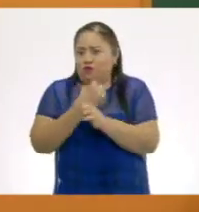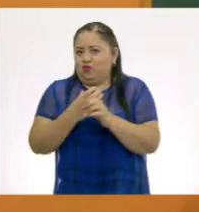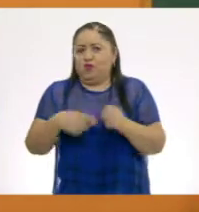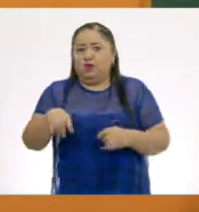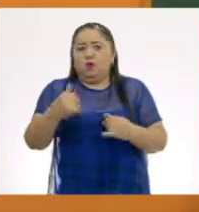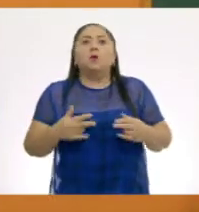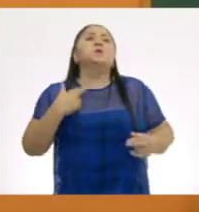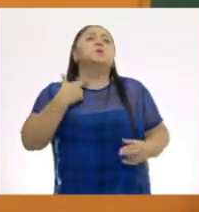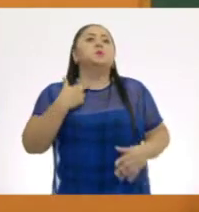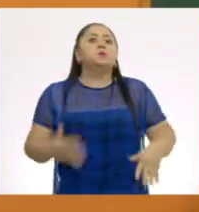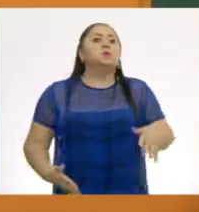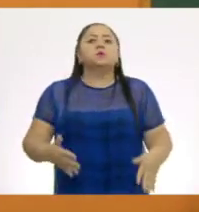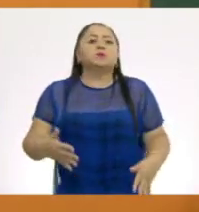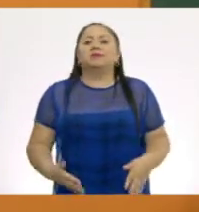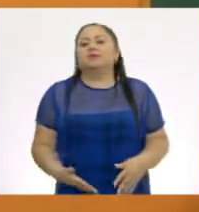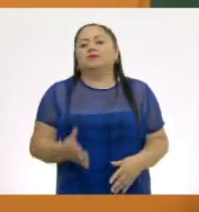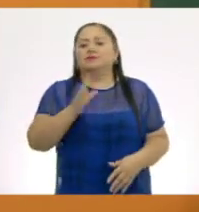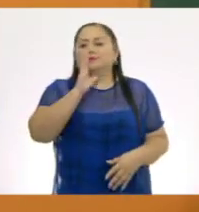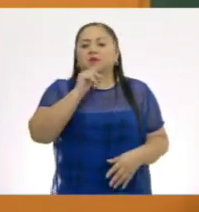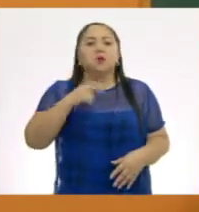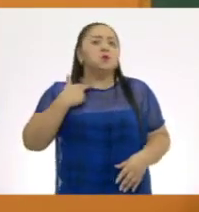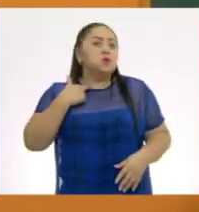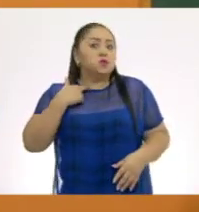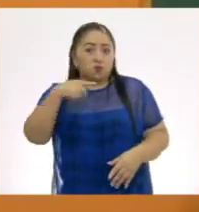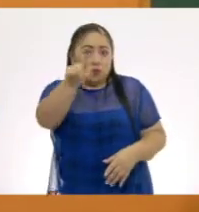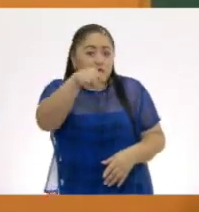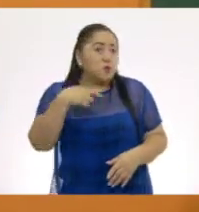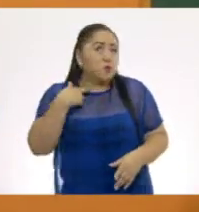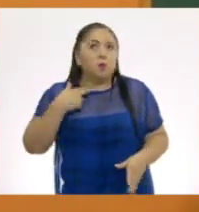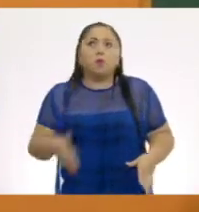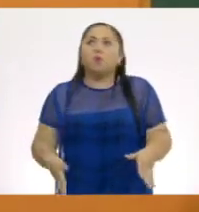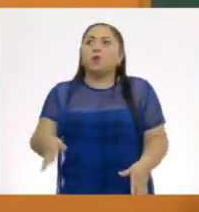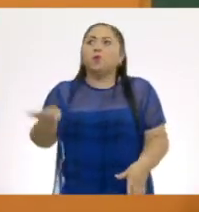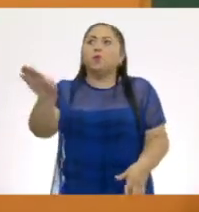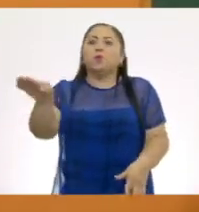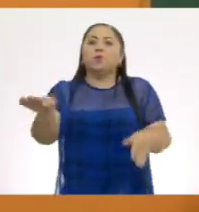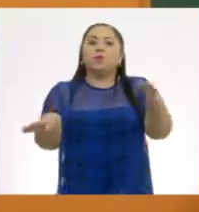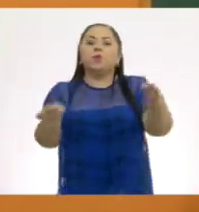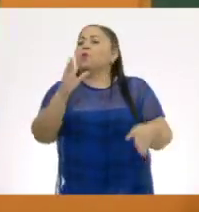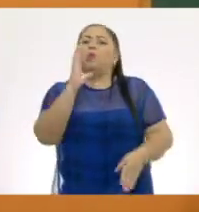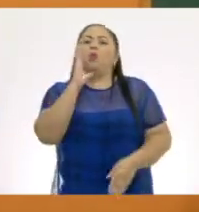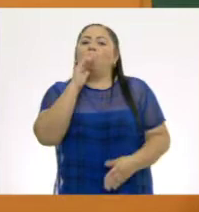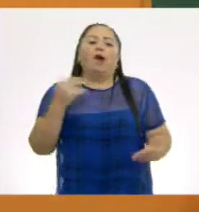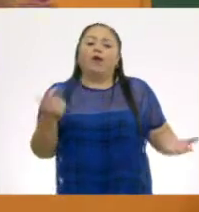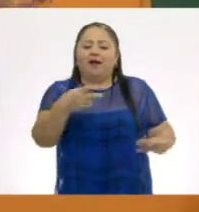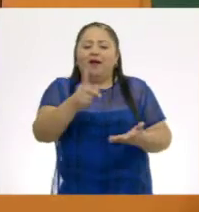somos como robots, que es muy... Imagínate romper una burbuja como robot. Pues no se puede.